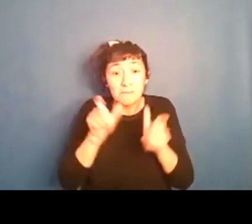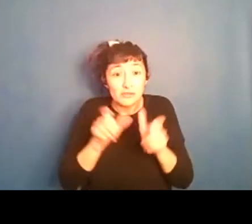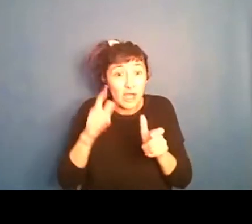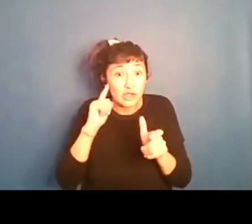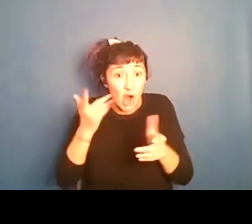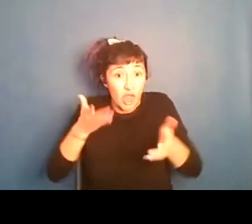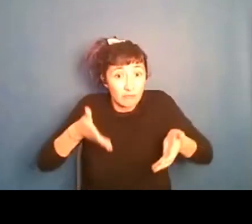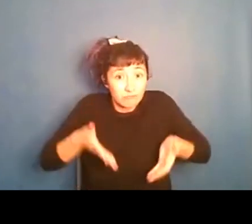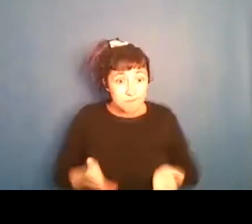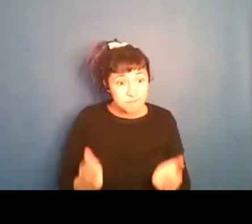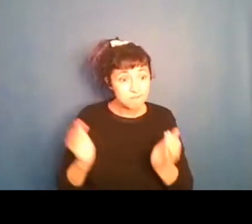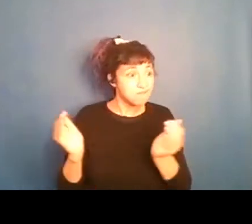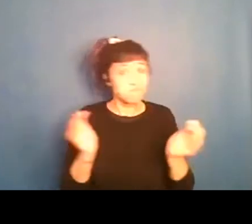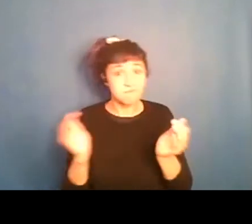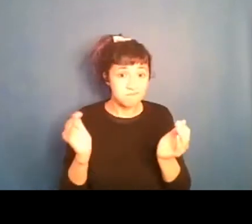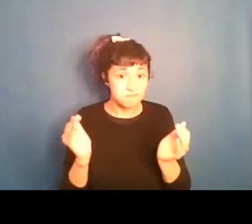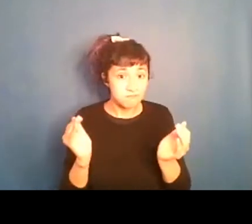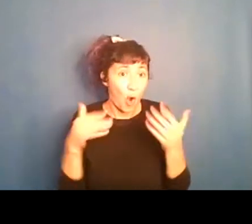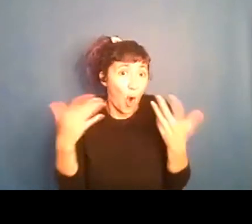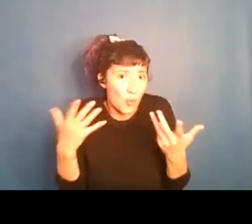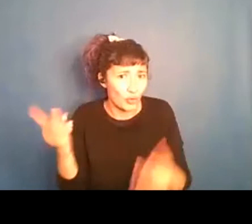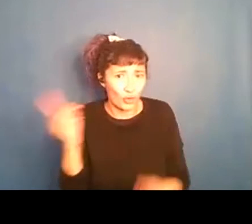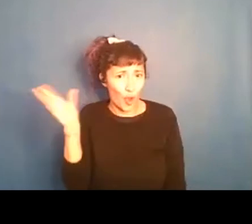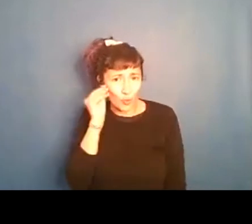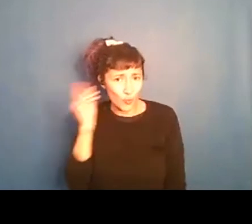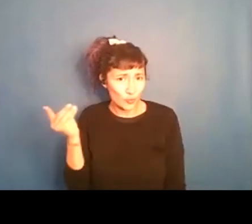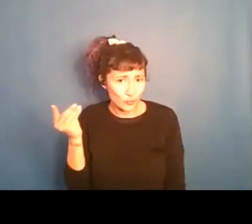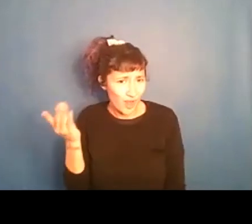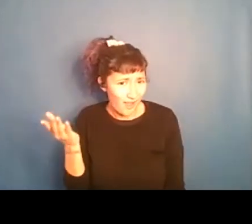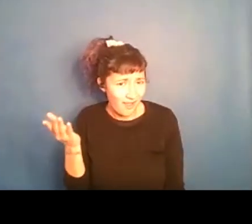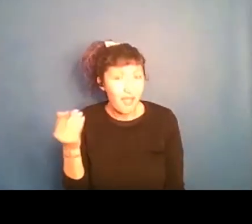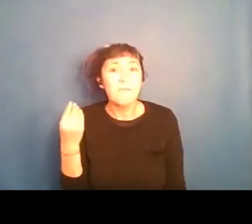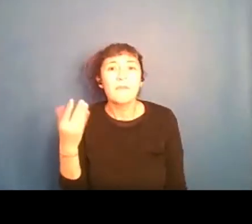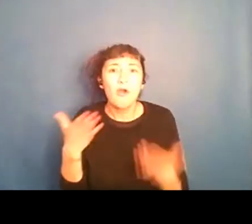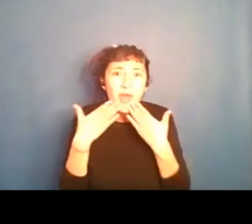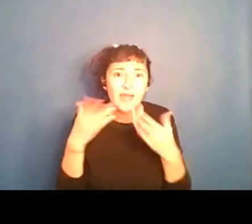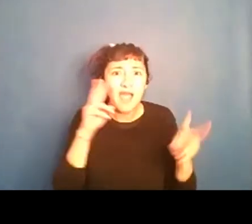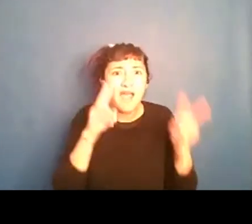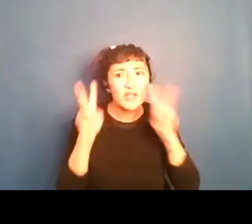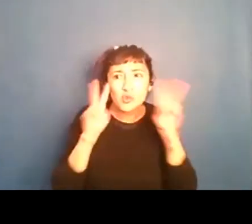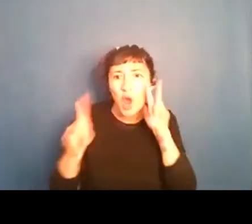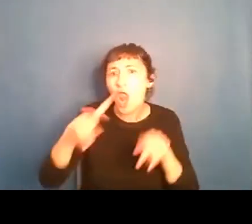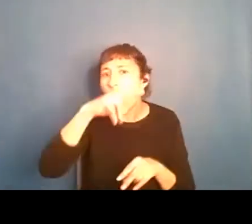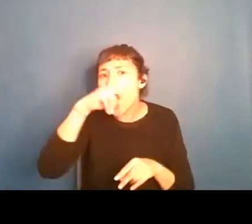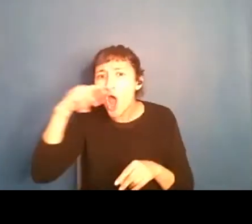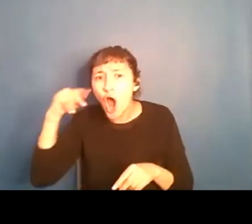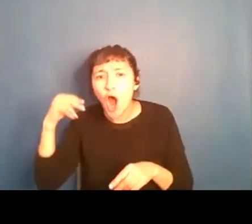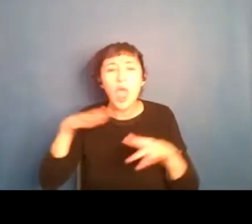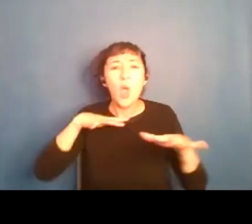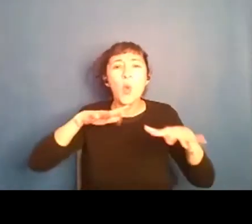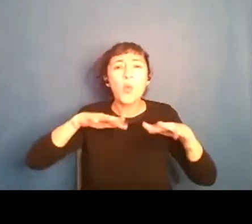sordas de nacimiento, obviamente que no, pero nos manejamos a través de lo visual, a través de los aromas, a través de la